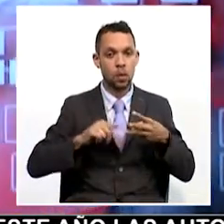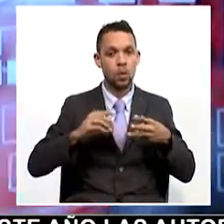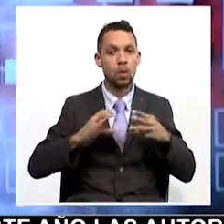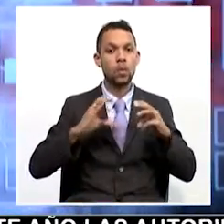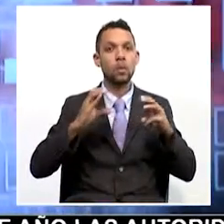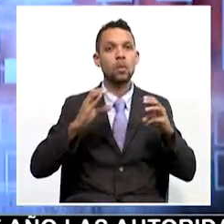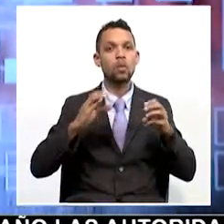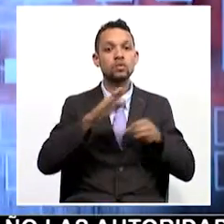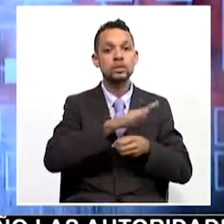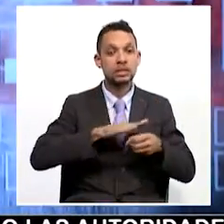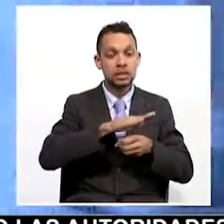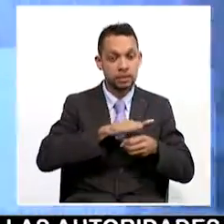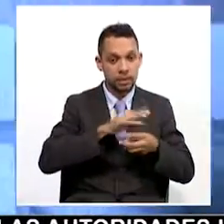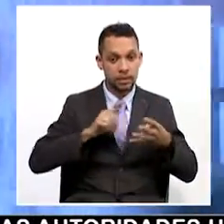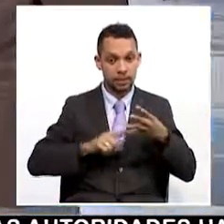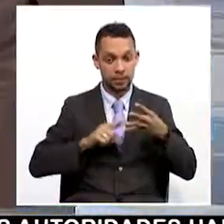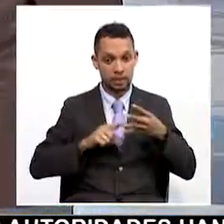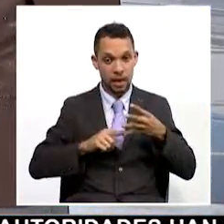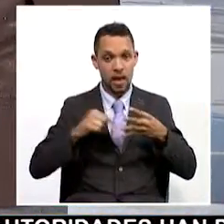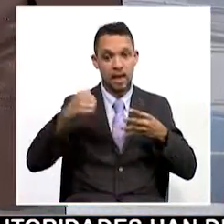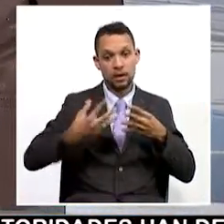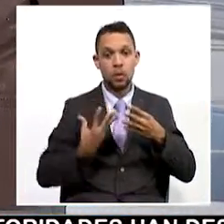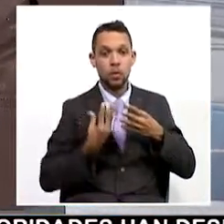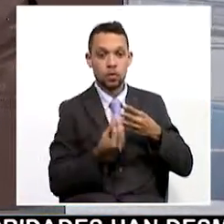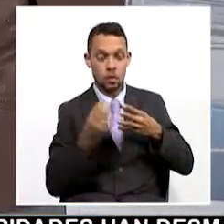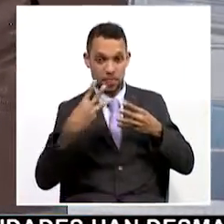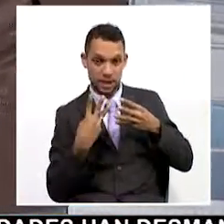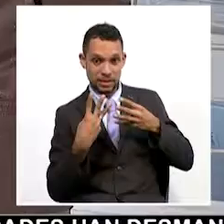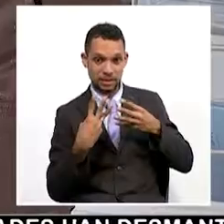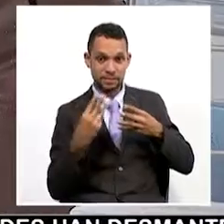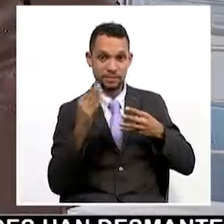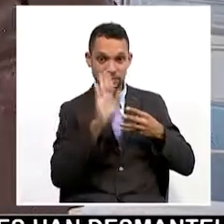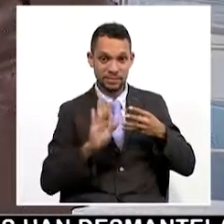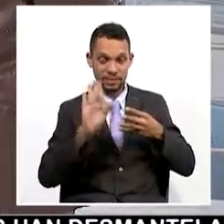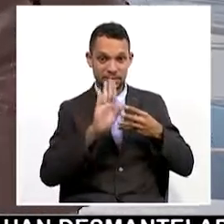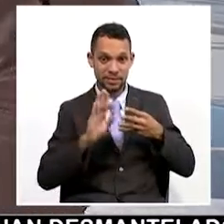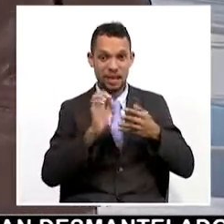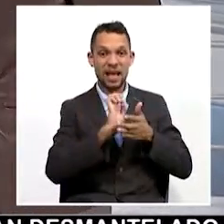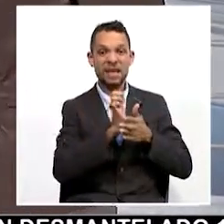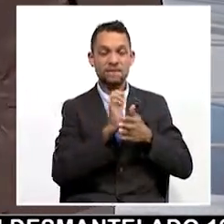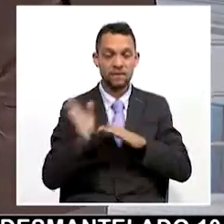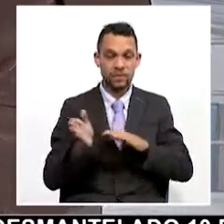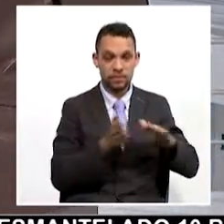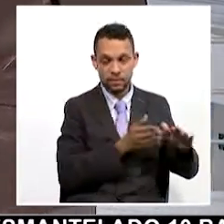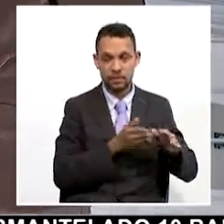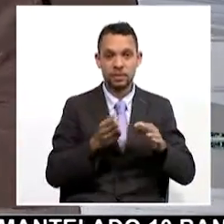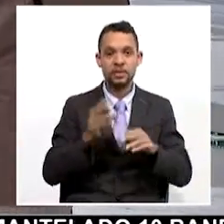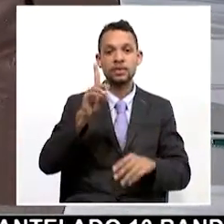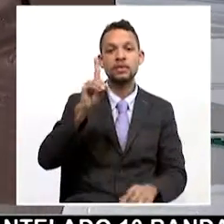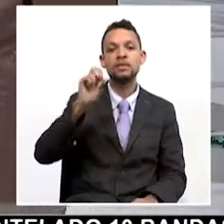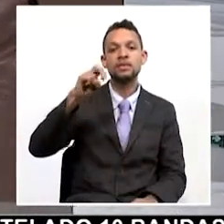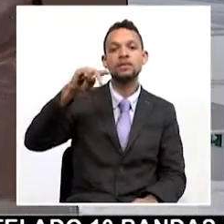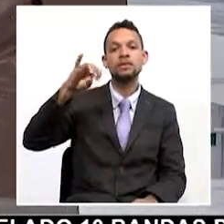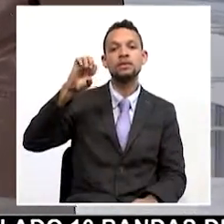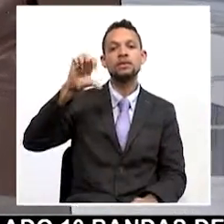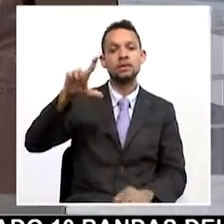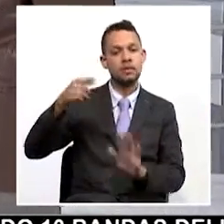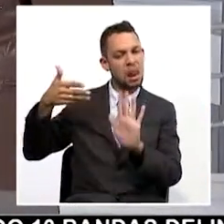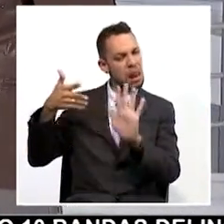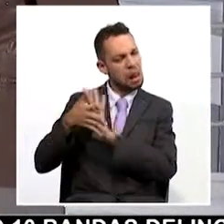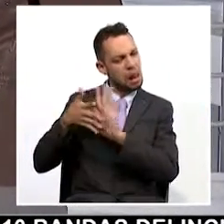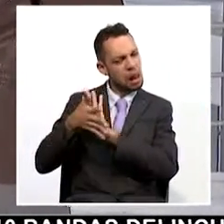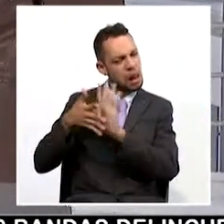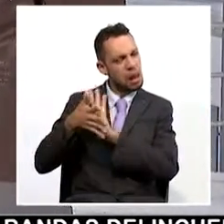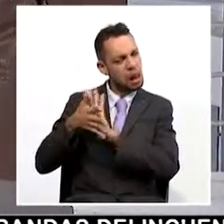el Eje Cafetero. Por eso a esta hora tenemos un invitado muy especial, Daniel Tavares, él es economista, para explicarnos por qué el Eje